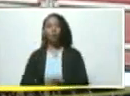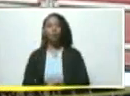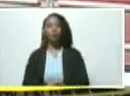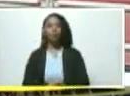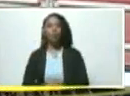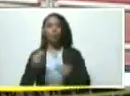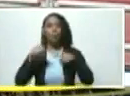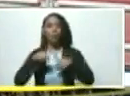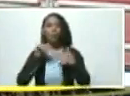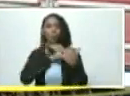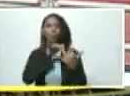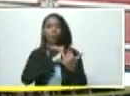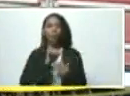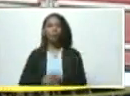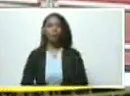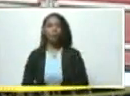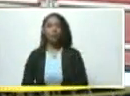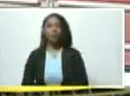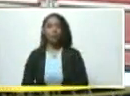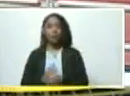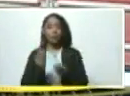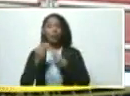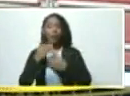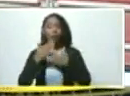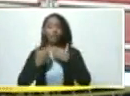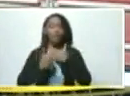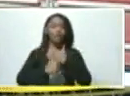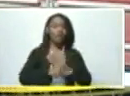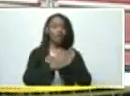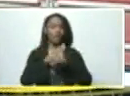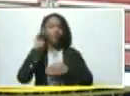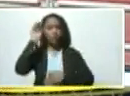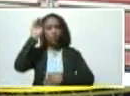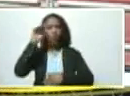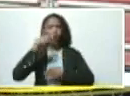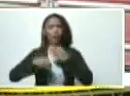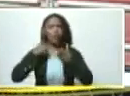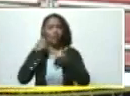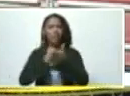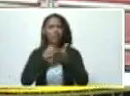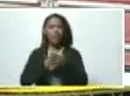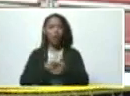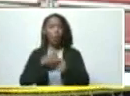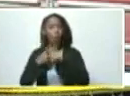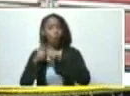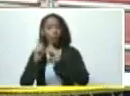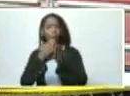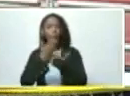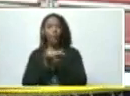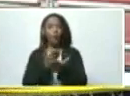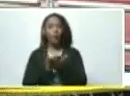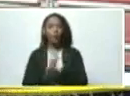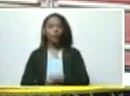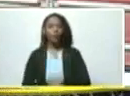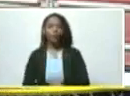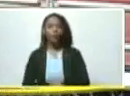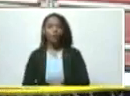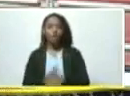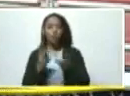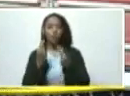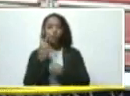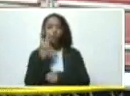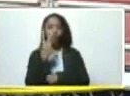para esta batalla que vamos dando hacia el futuro. Otra propuesta. Número